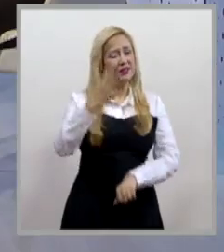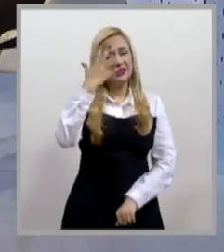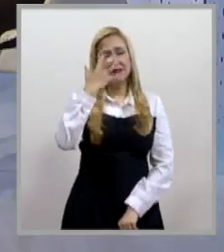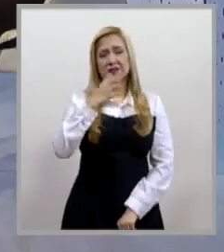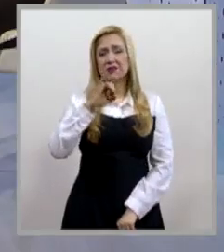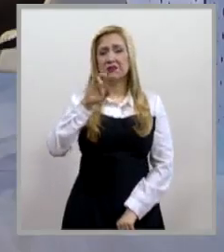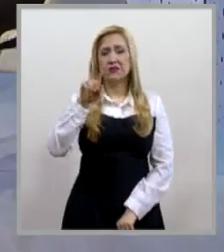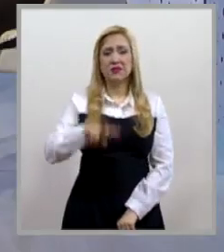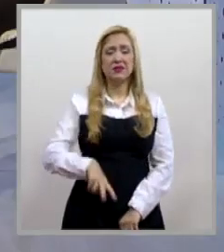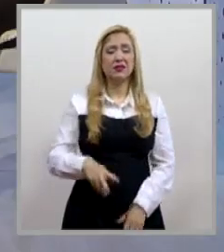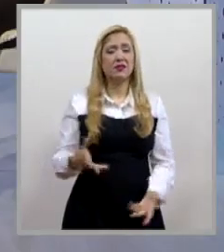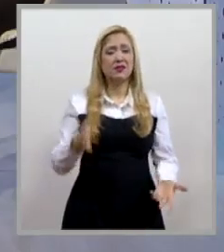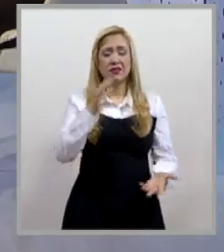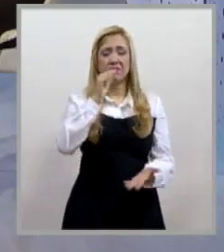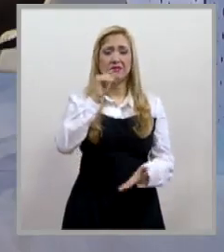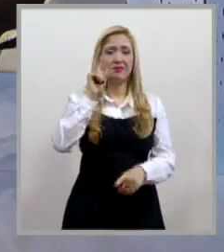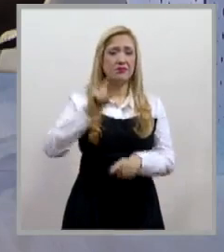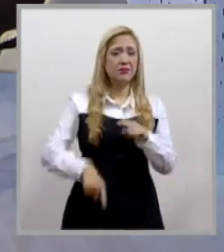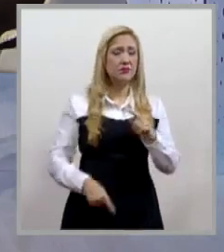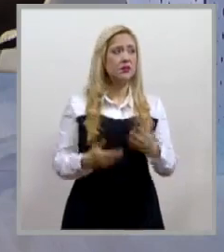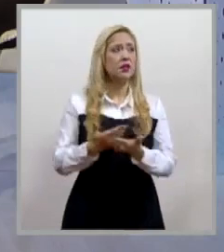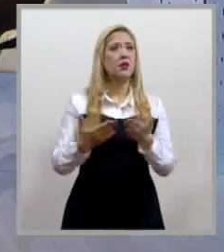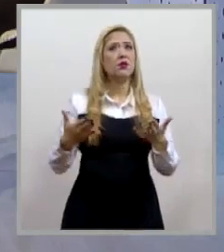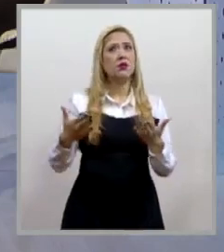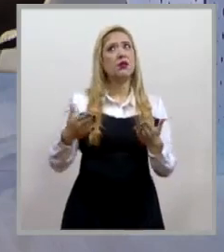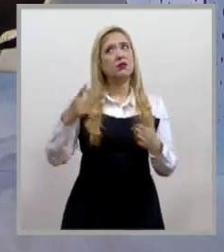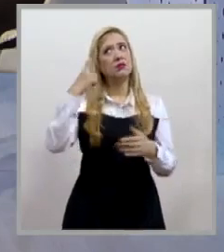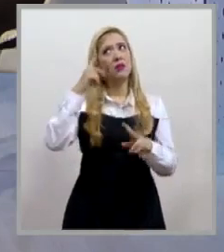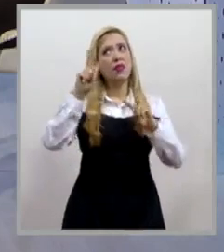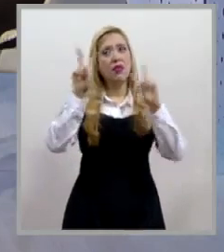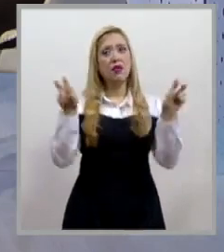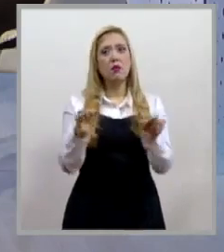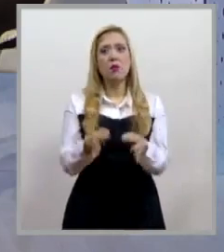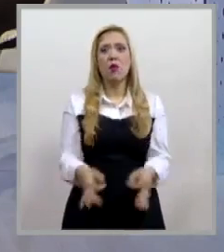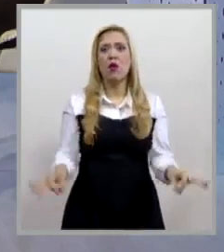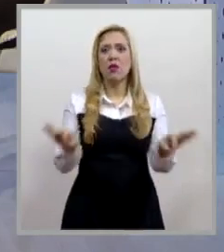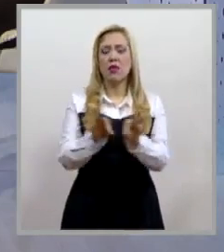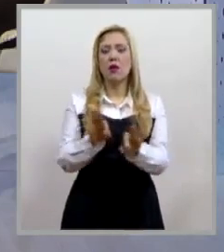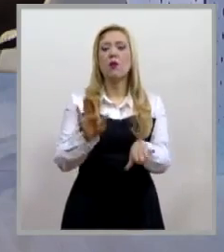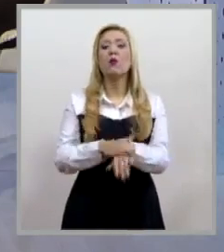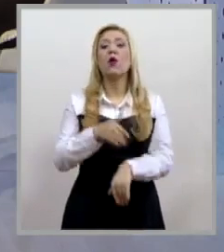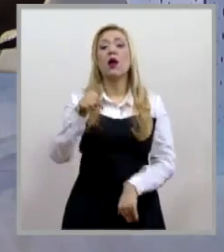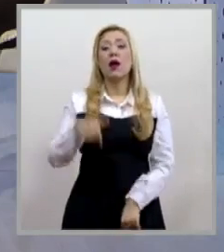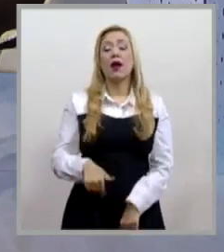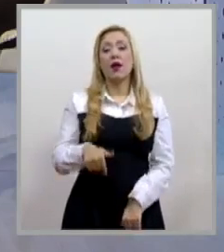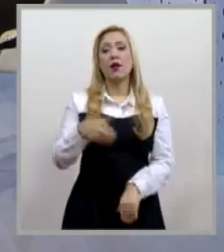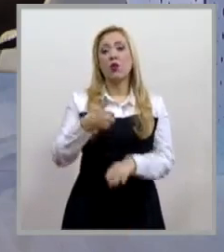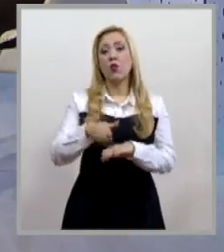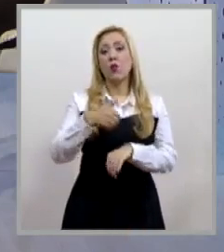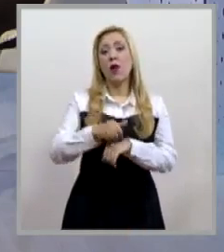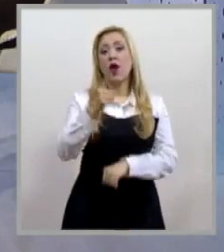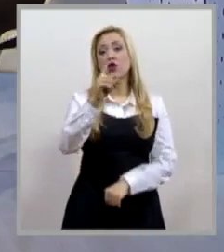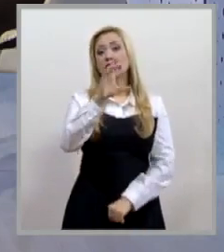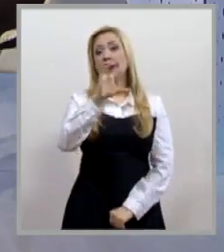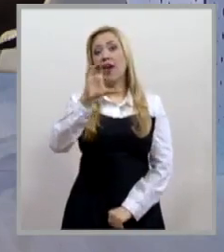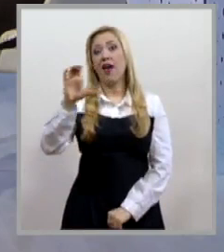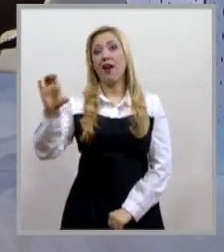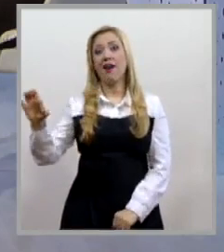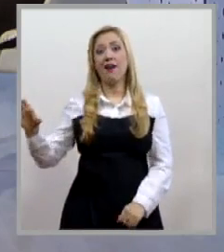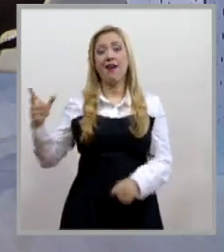cotidianamente. Además, pues escogimos este tema de importante reflexión porque se trata de nuestro programa 100,